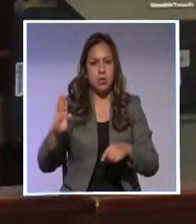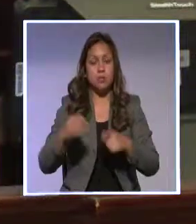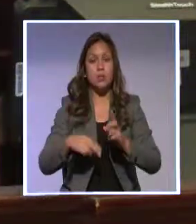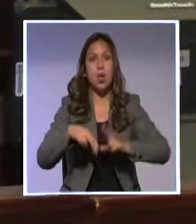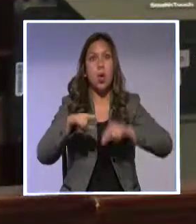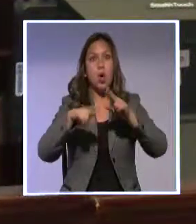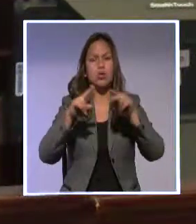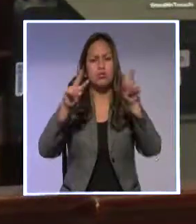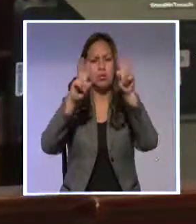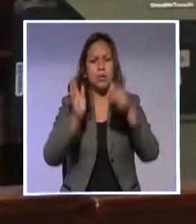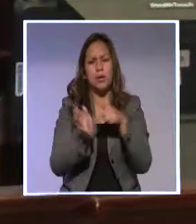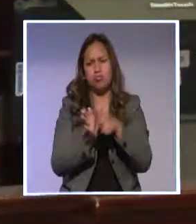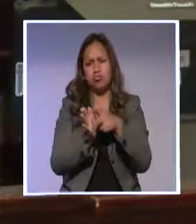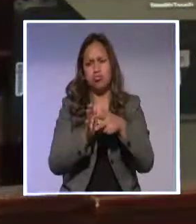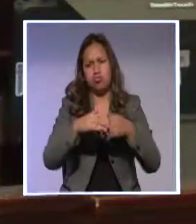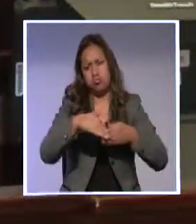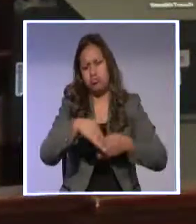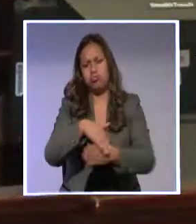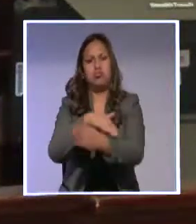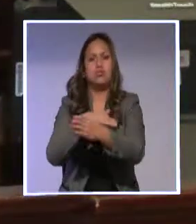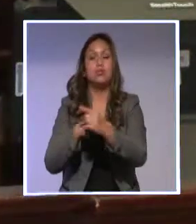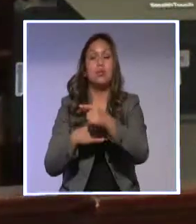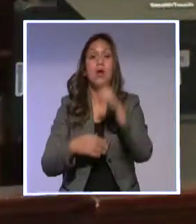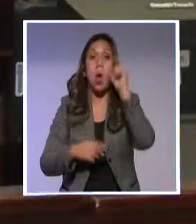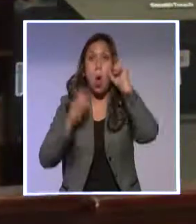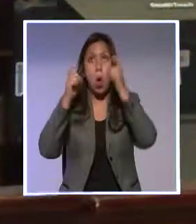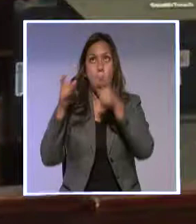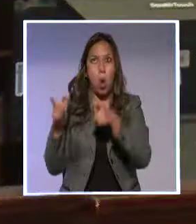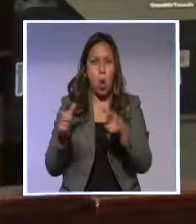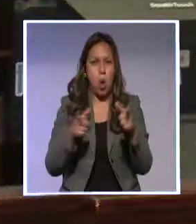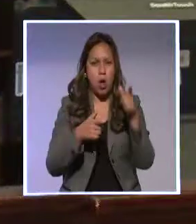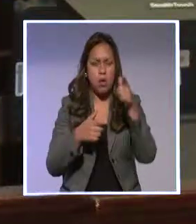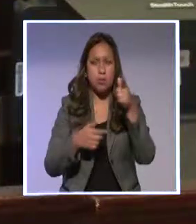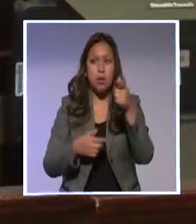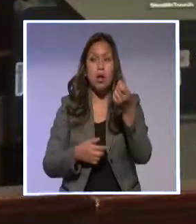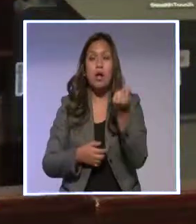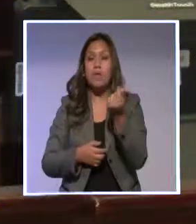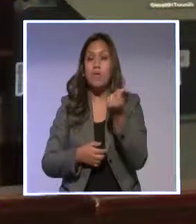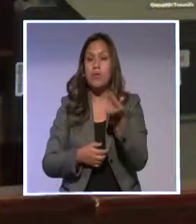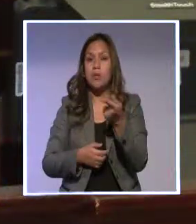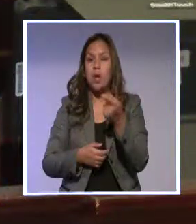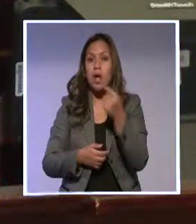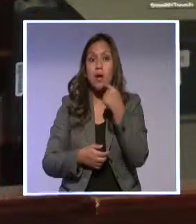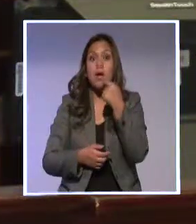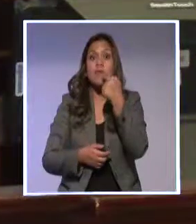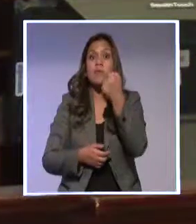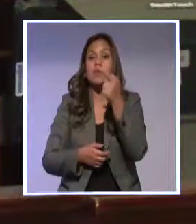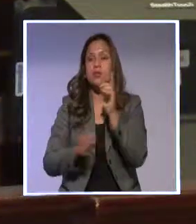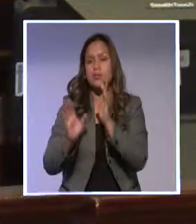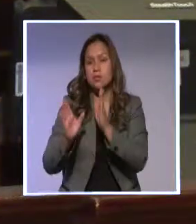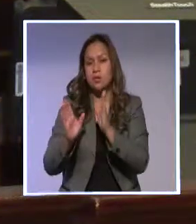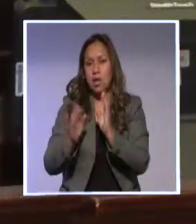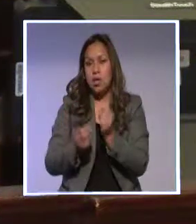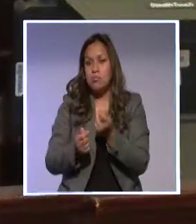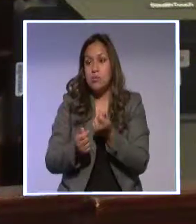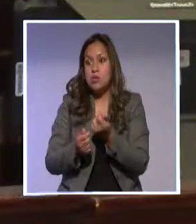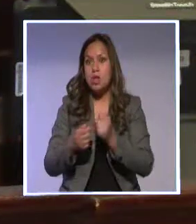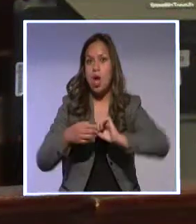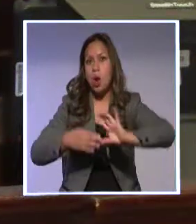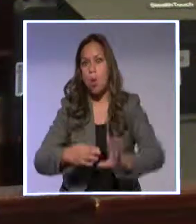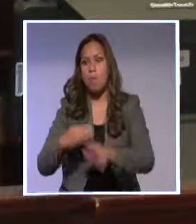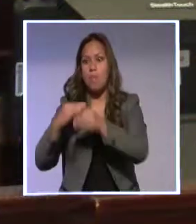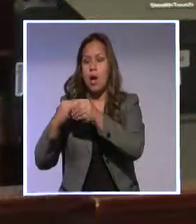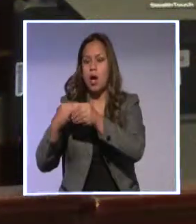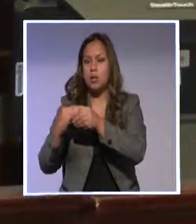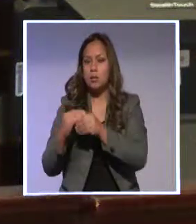de quito de un lado un informe de la contraloría que revela un supuesto sobreprecio por otro lado concejales del movimiento de gobierno